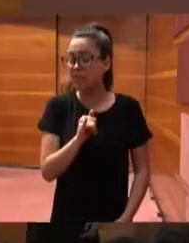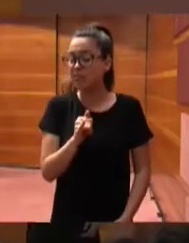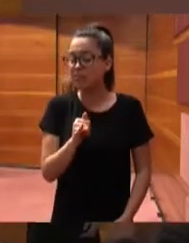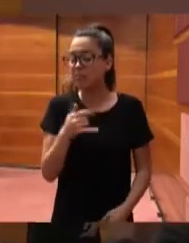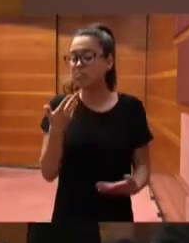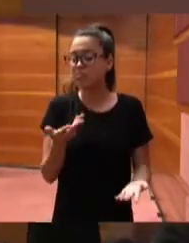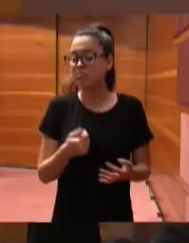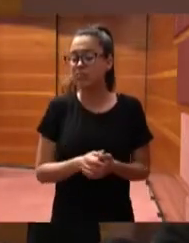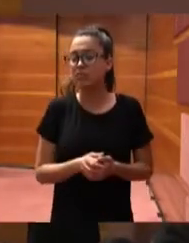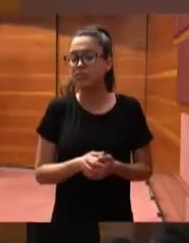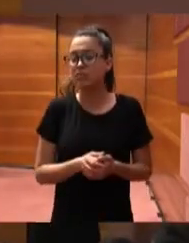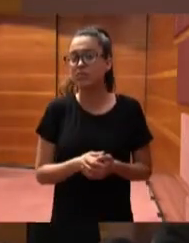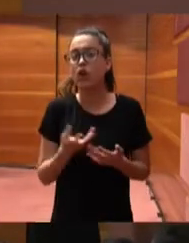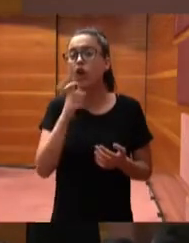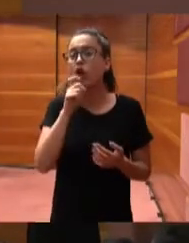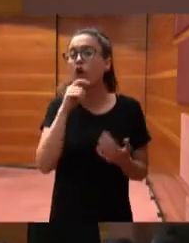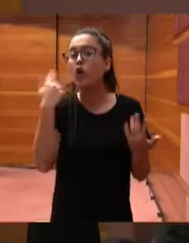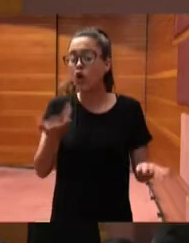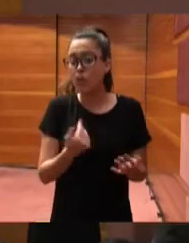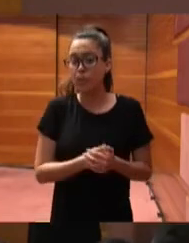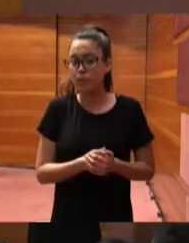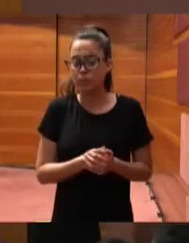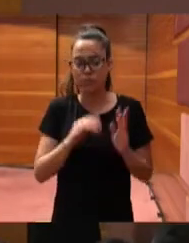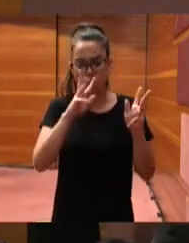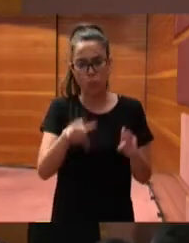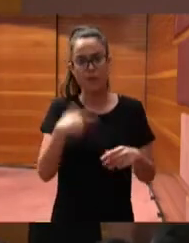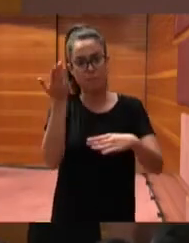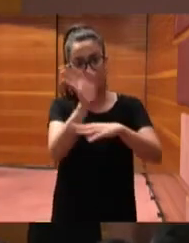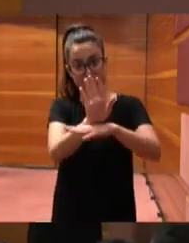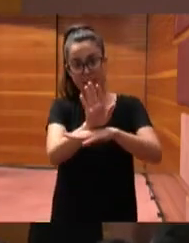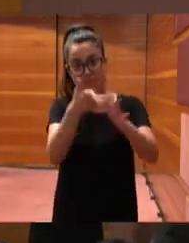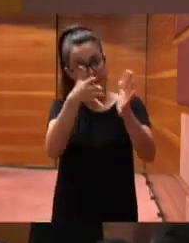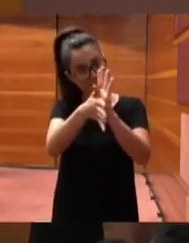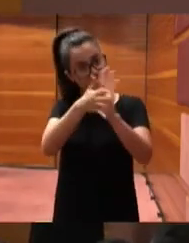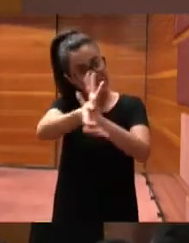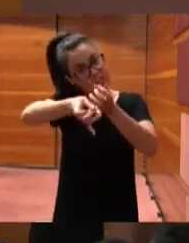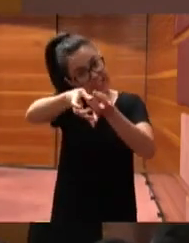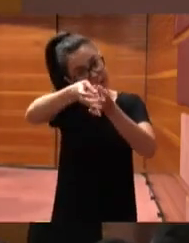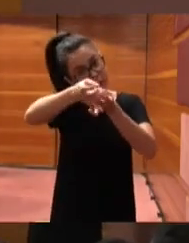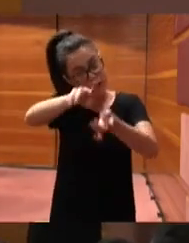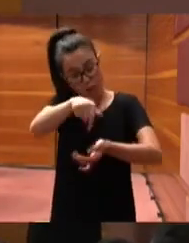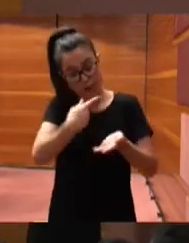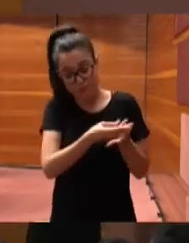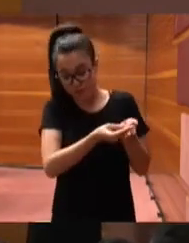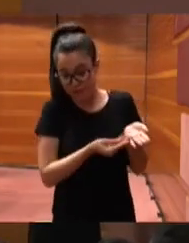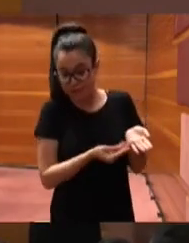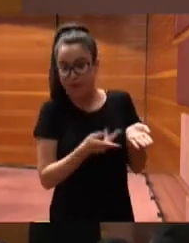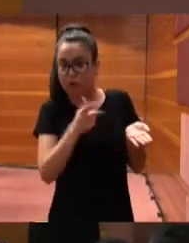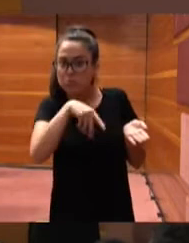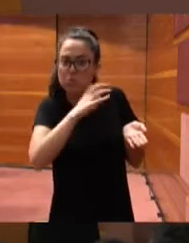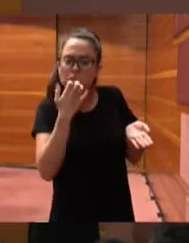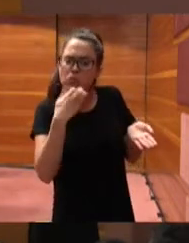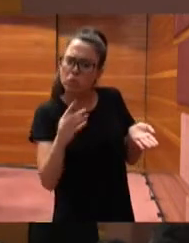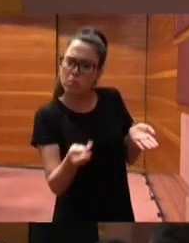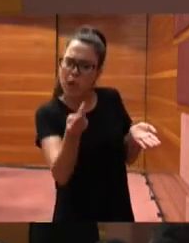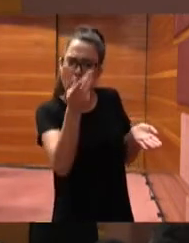llegar a ellos es de la vía de la rendición de cuentas. Quiero rendirte cuentas, por favor, te cuento lo que hemos hecho y de paso recojo ideas para hacerlo mejor. Y si conseguimos ir